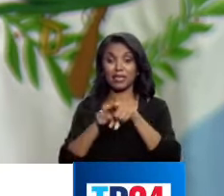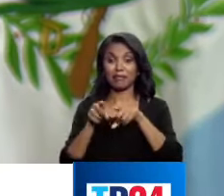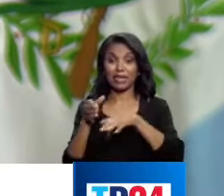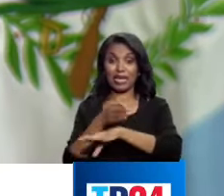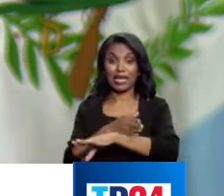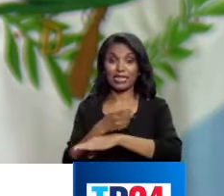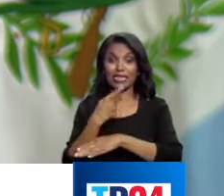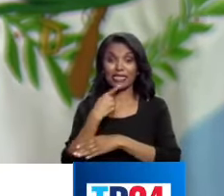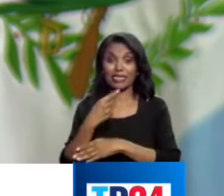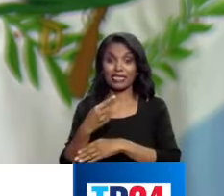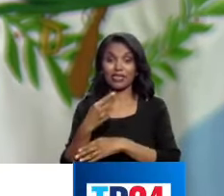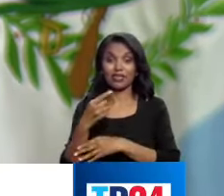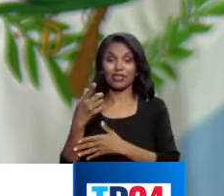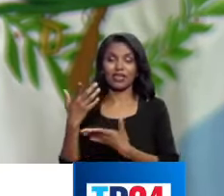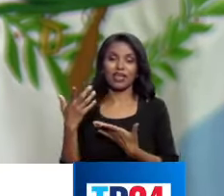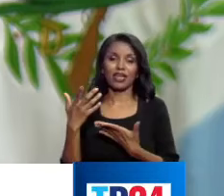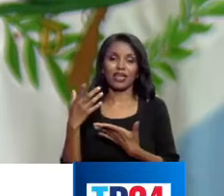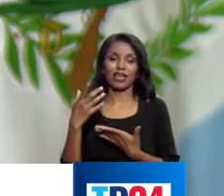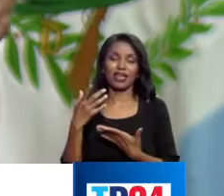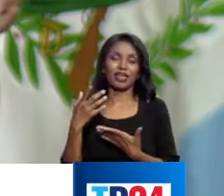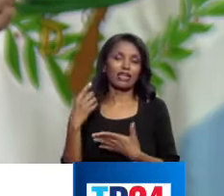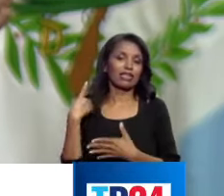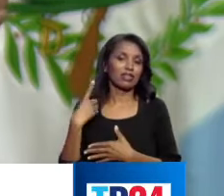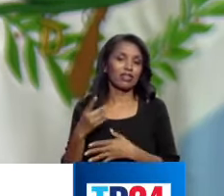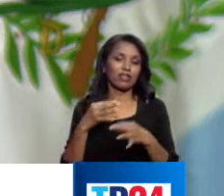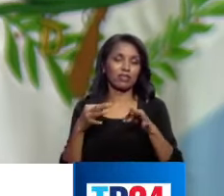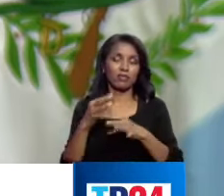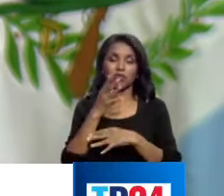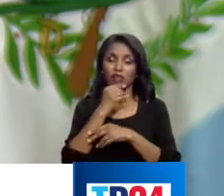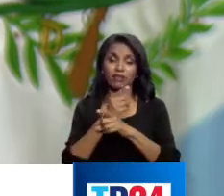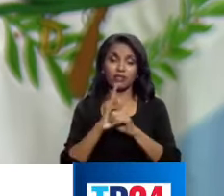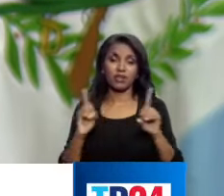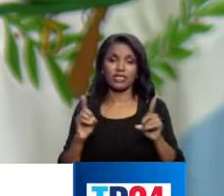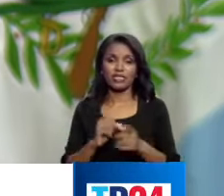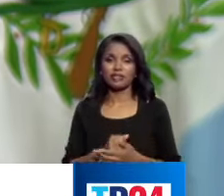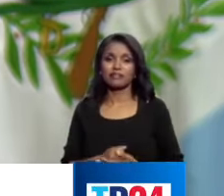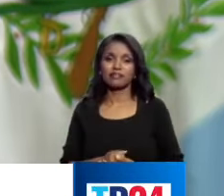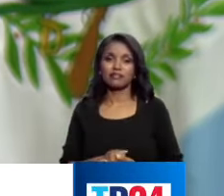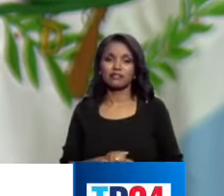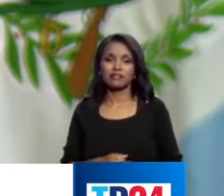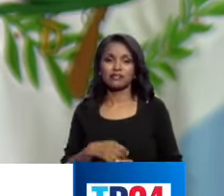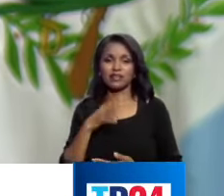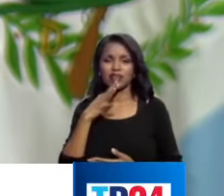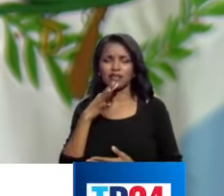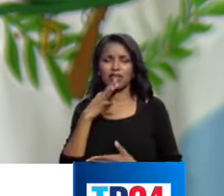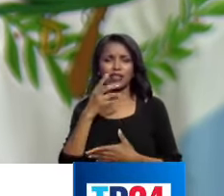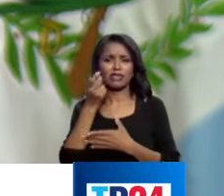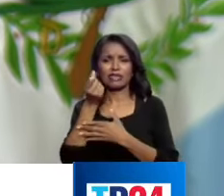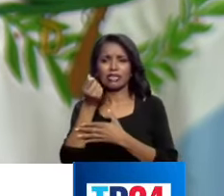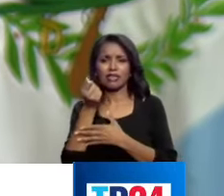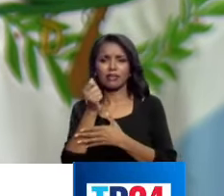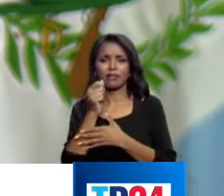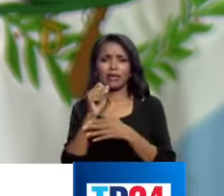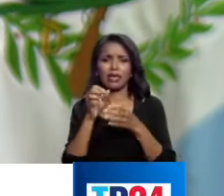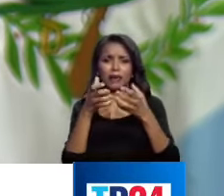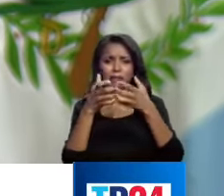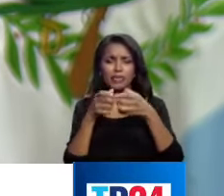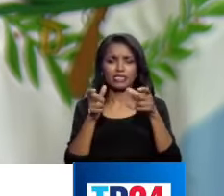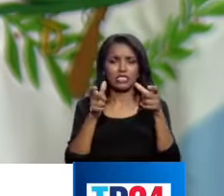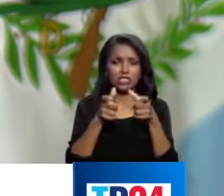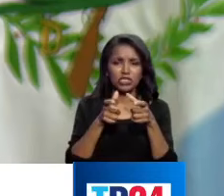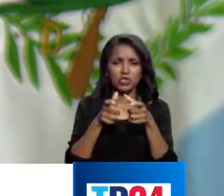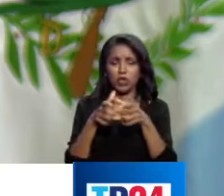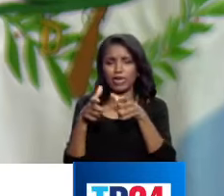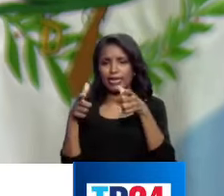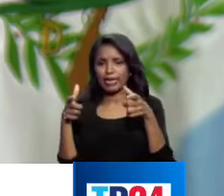Turismo, lo que no refleja democracia. Aquí están hablando de ingresos para la micro y pequeña